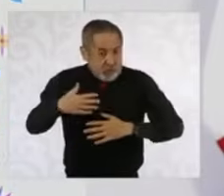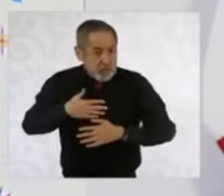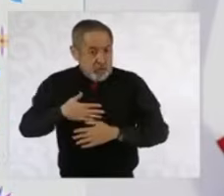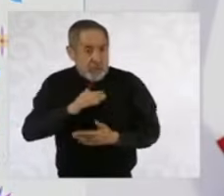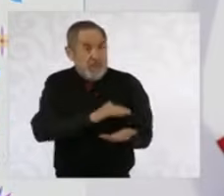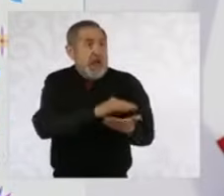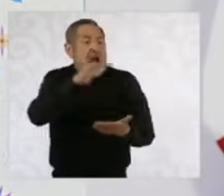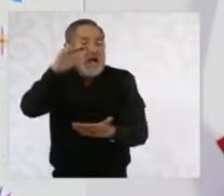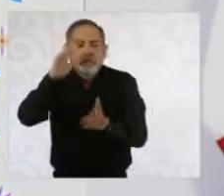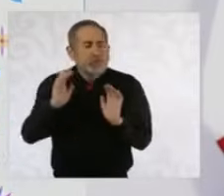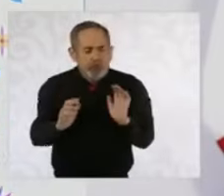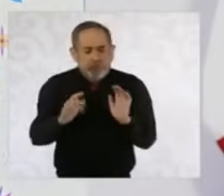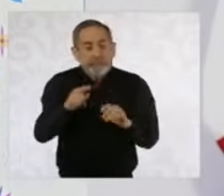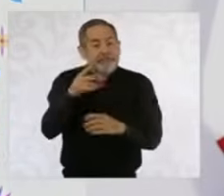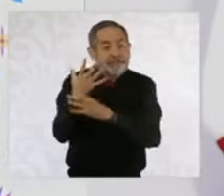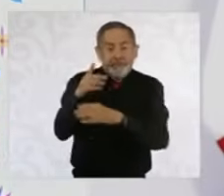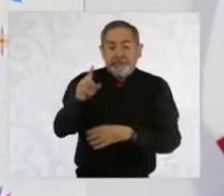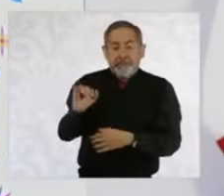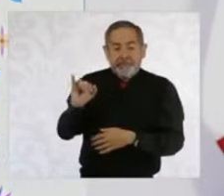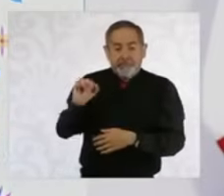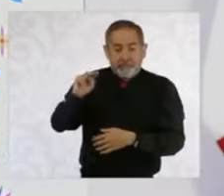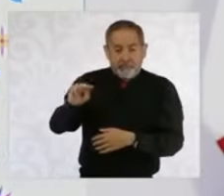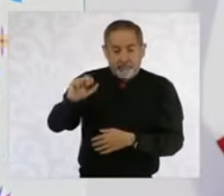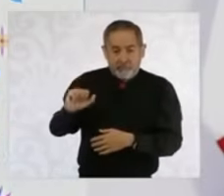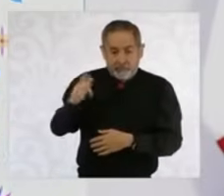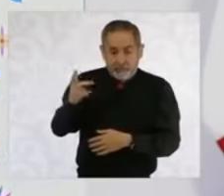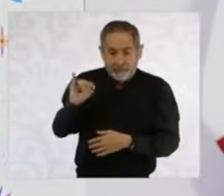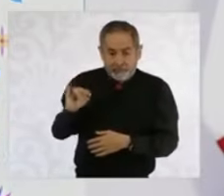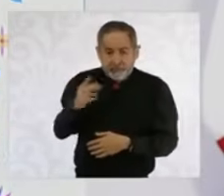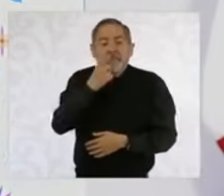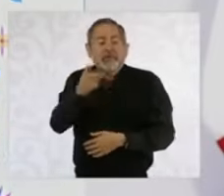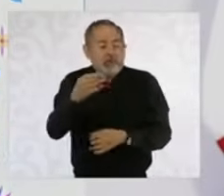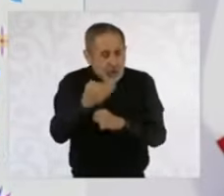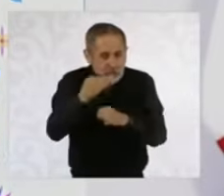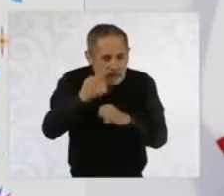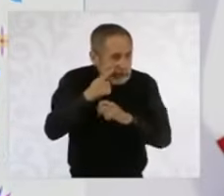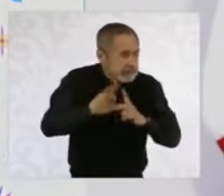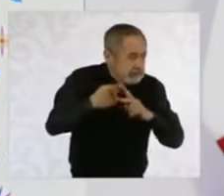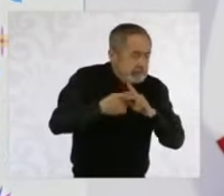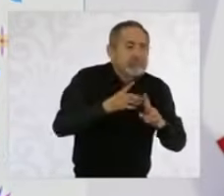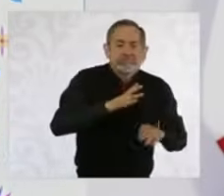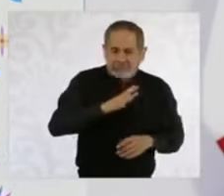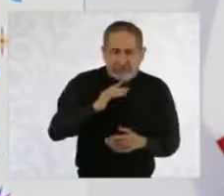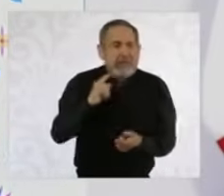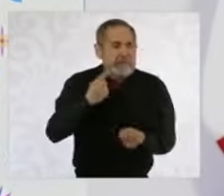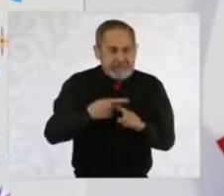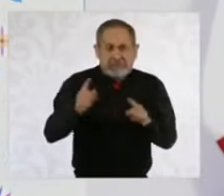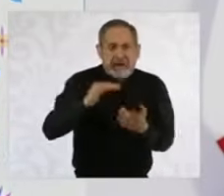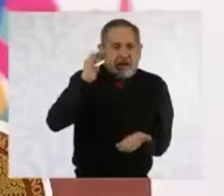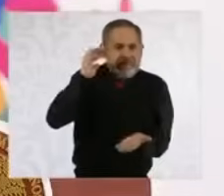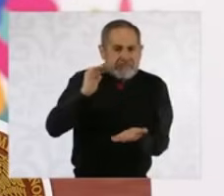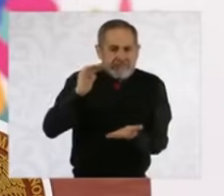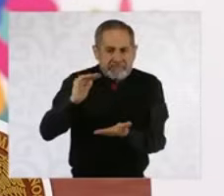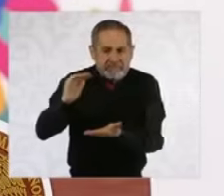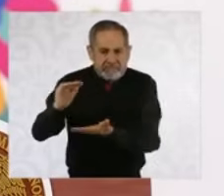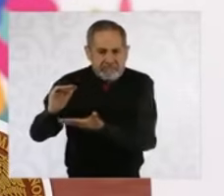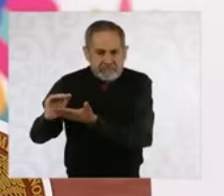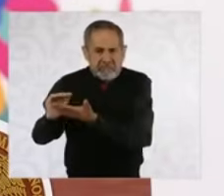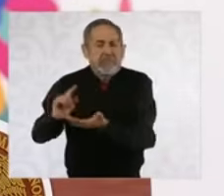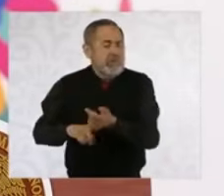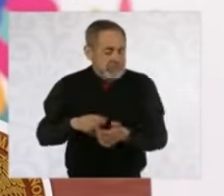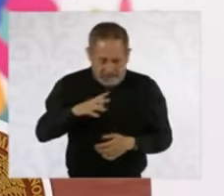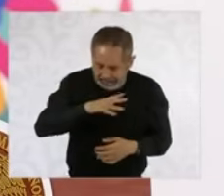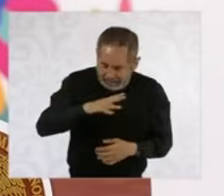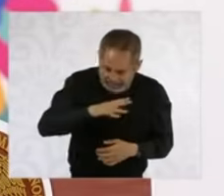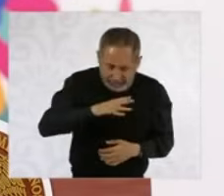el reporte del INEGI lo que muestra es eso, que hay una tendencia a la baja. Y lo que nos hemos comprometido